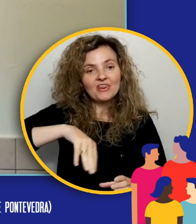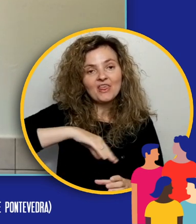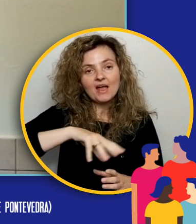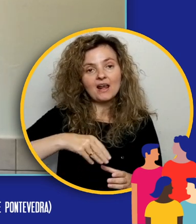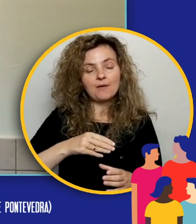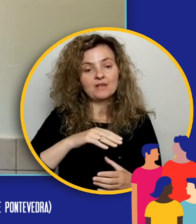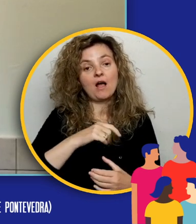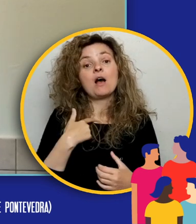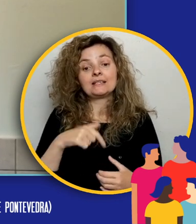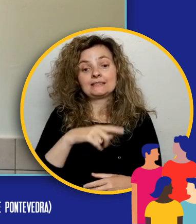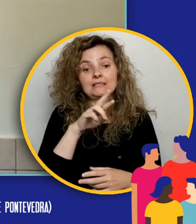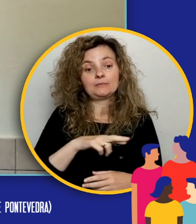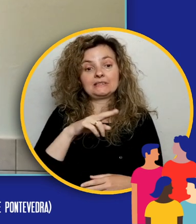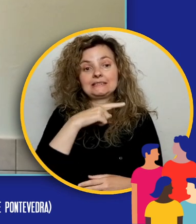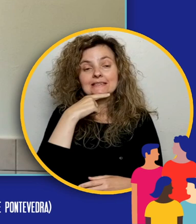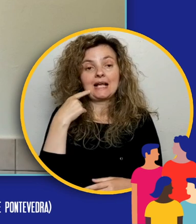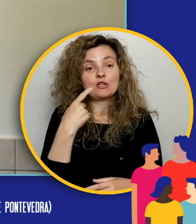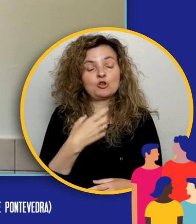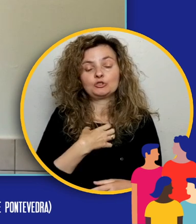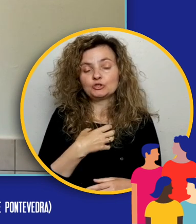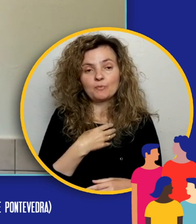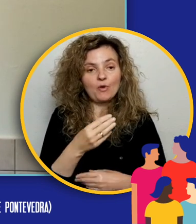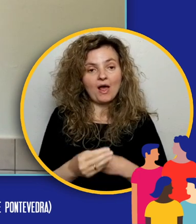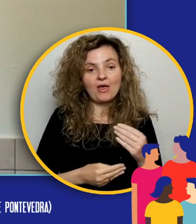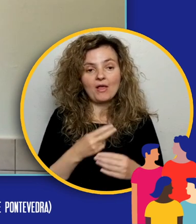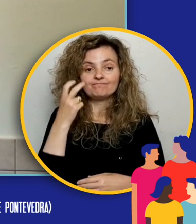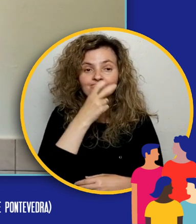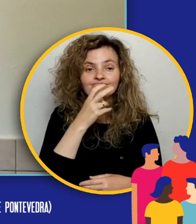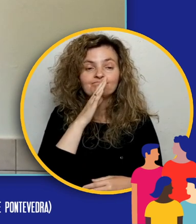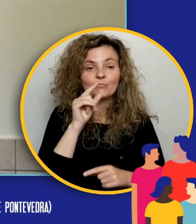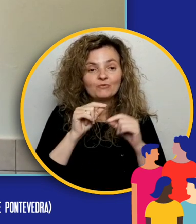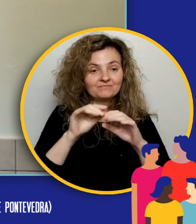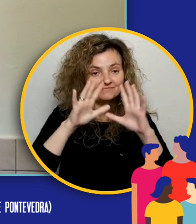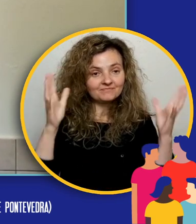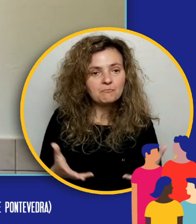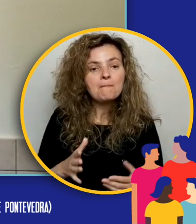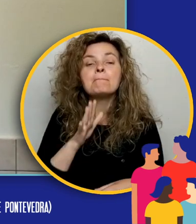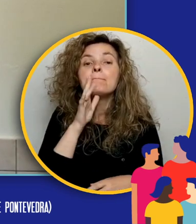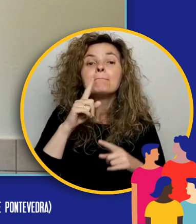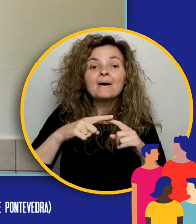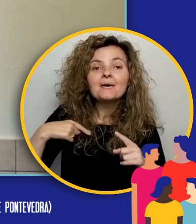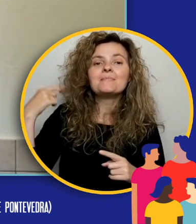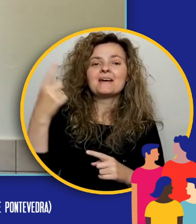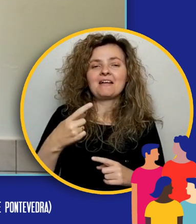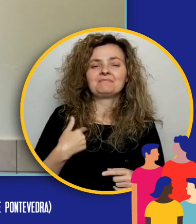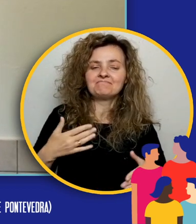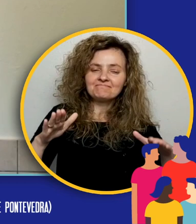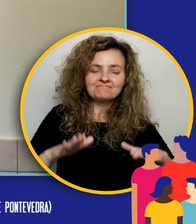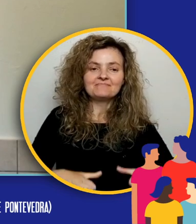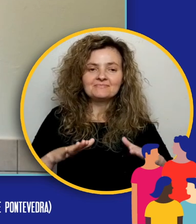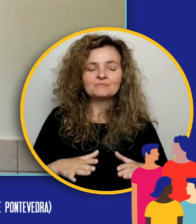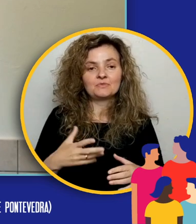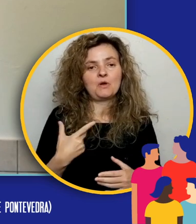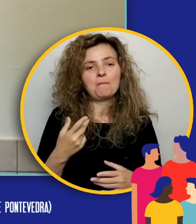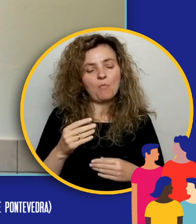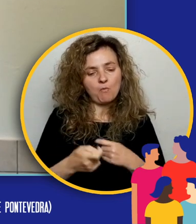cerámica. Repito que este año no se puede producir durante la dicha epidemia, pero para el año allí estaremos